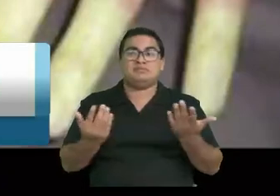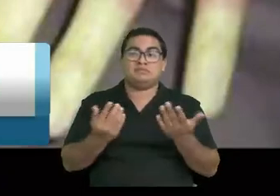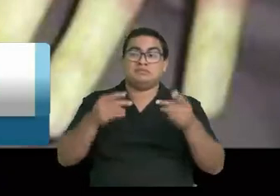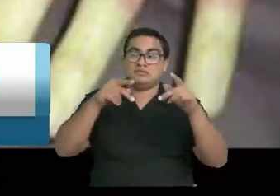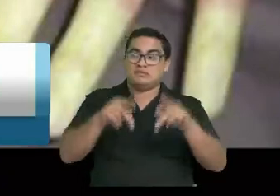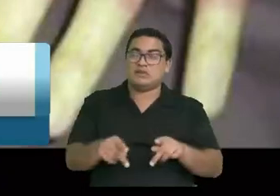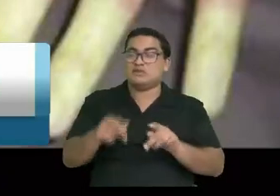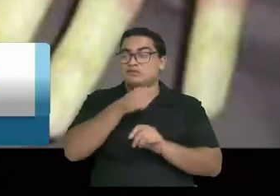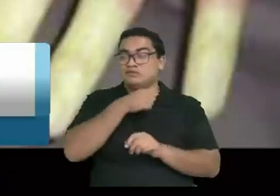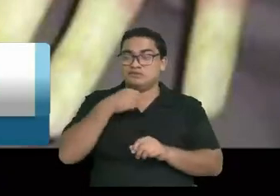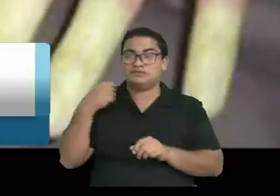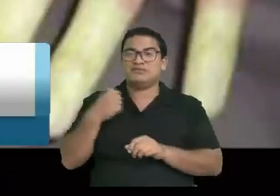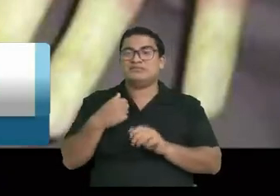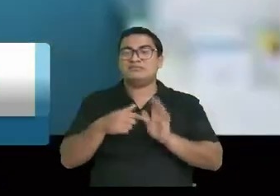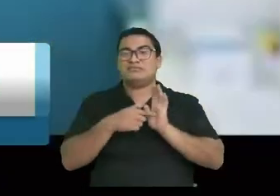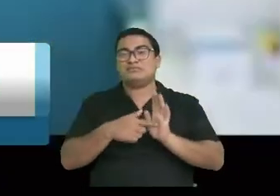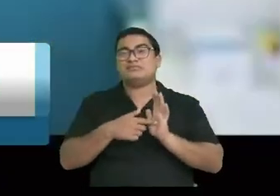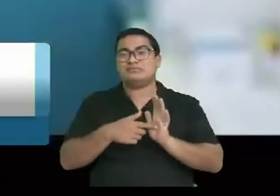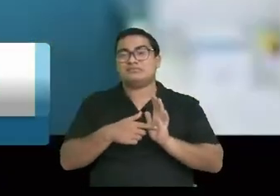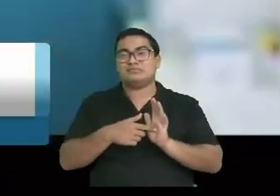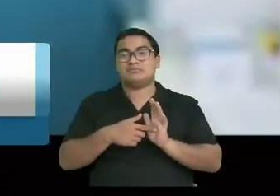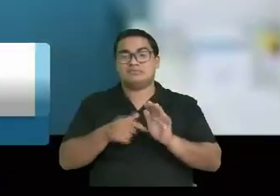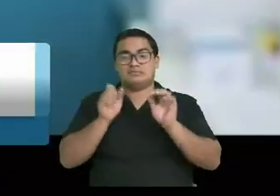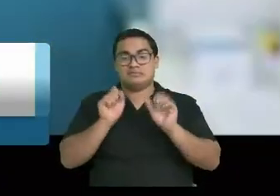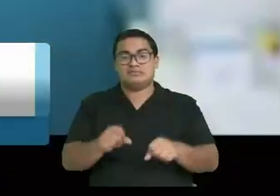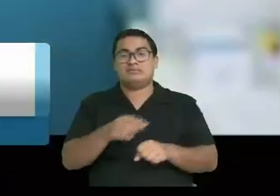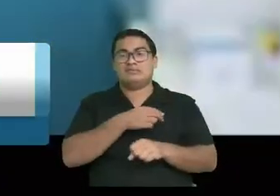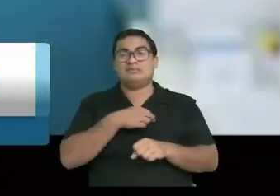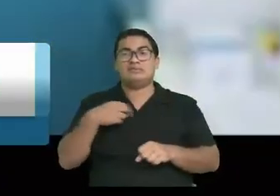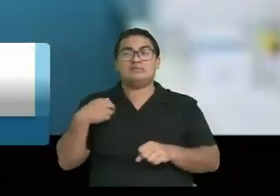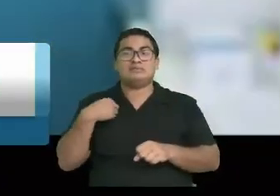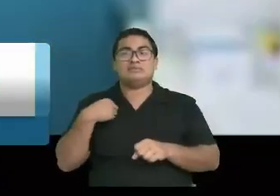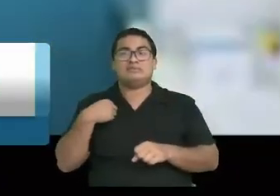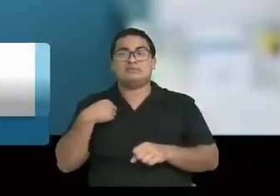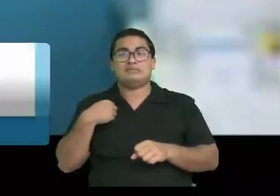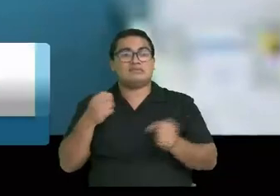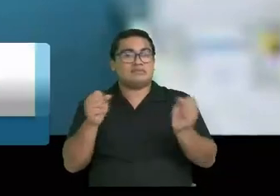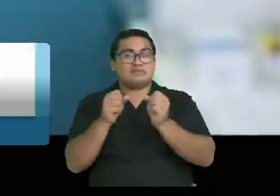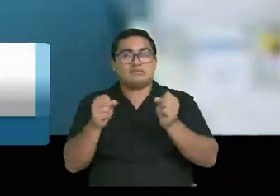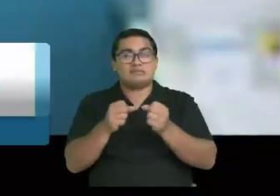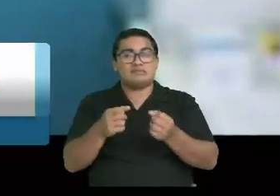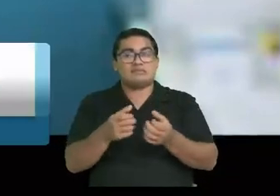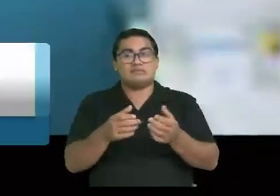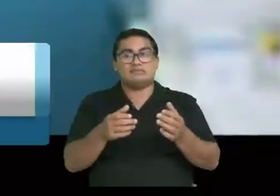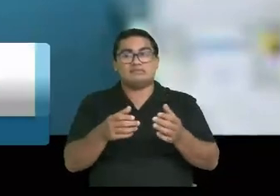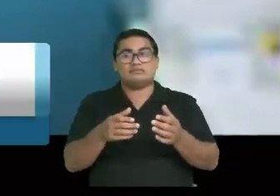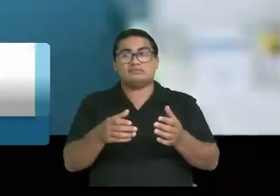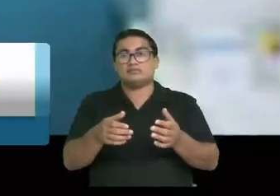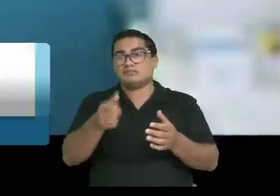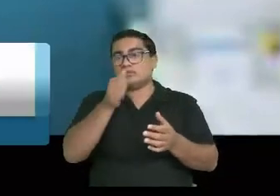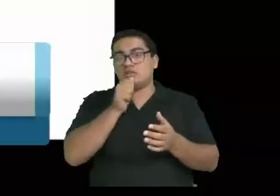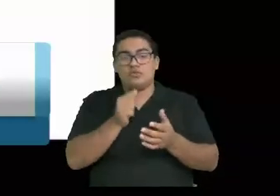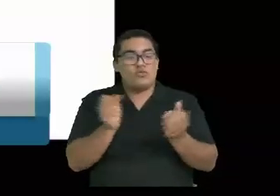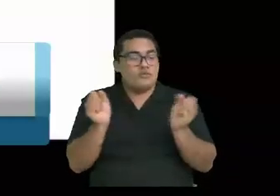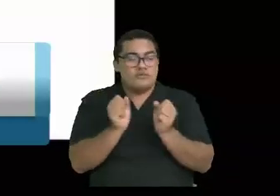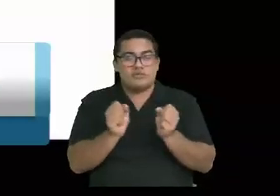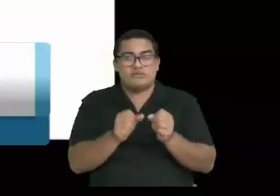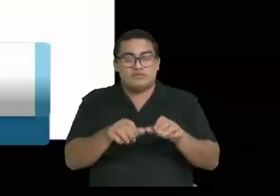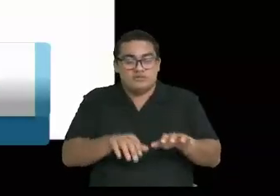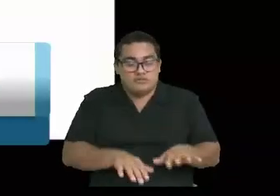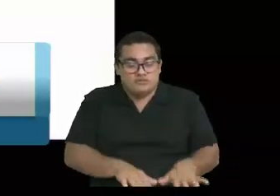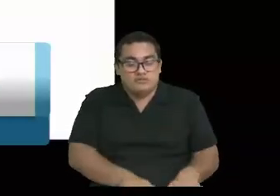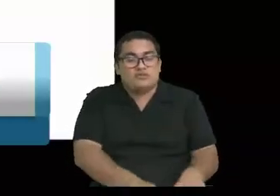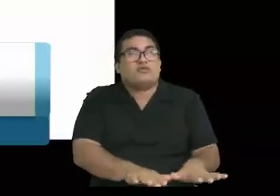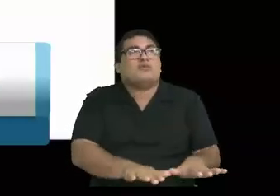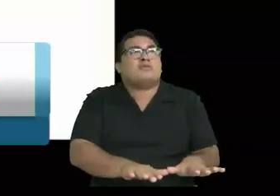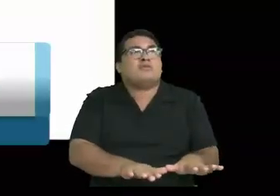paciente a estas pruebas, sobre todo las que se pueden hacer en el consultorio, como exponerlo al frío, una panita con agua helada que meta las